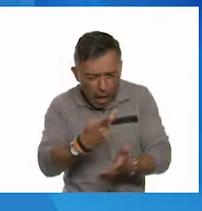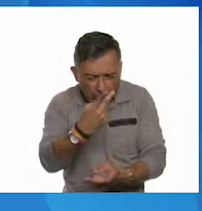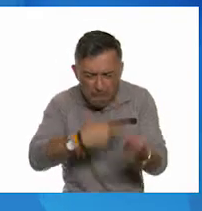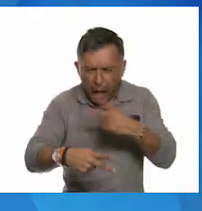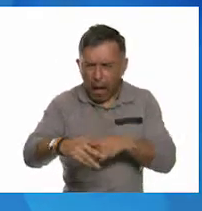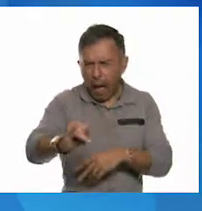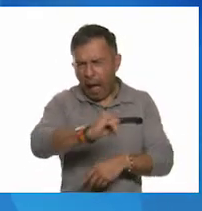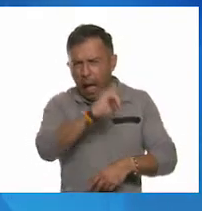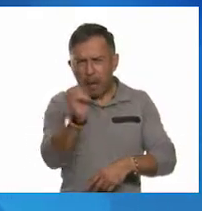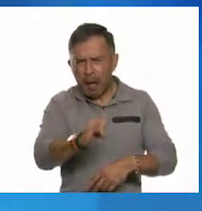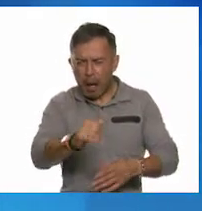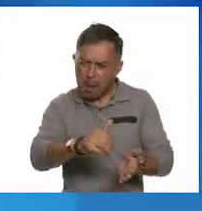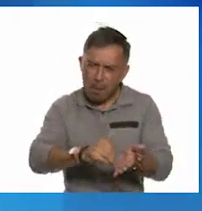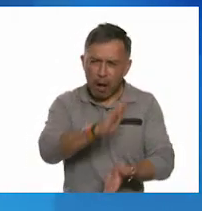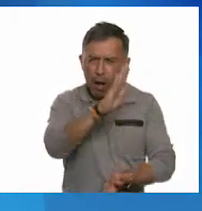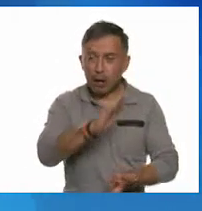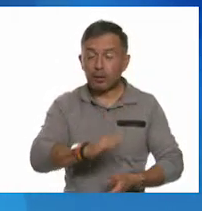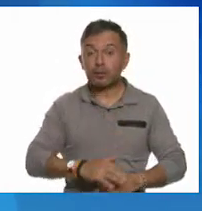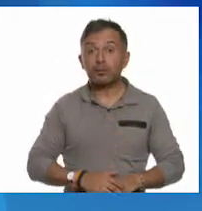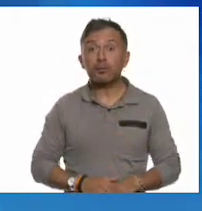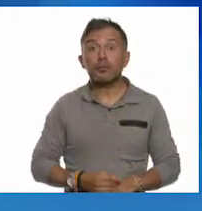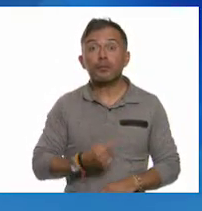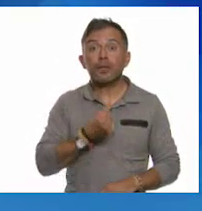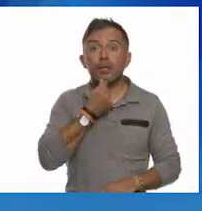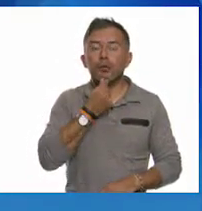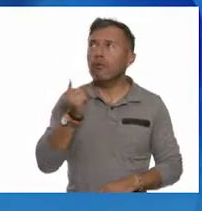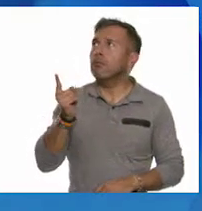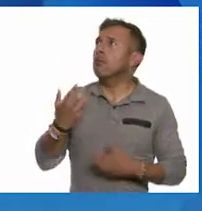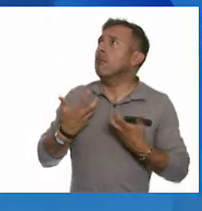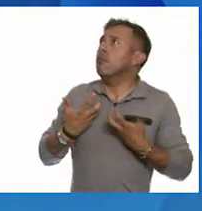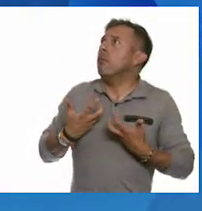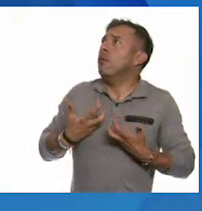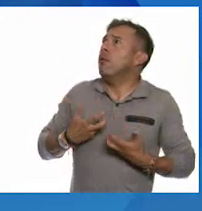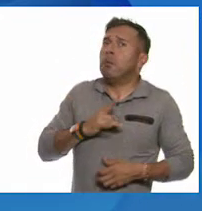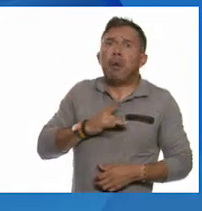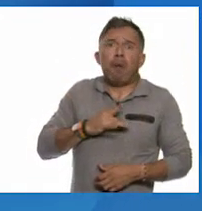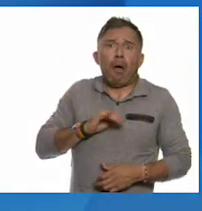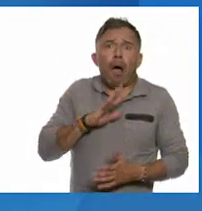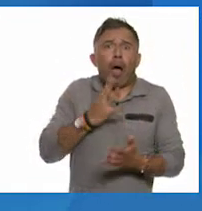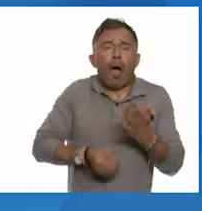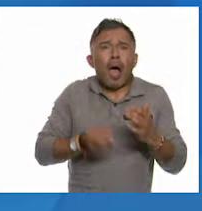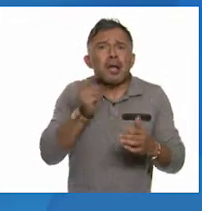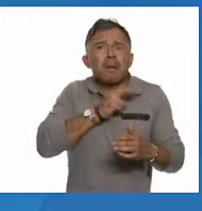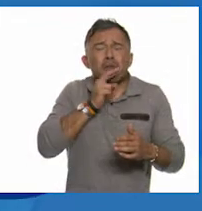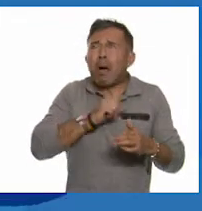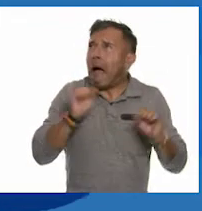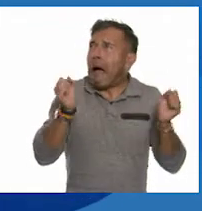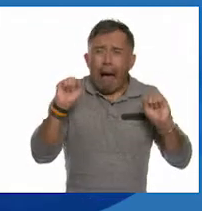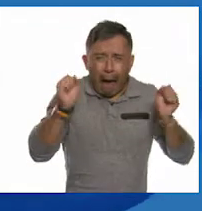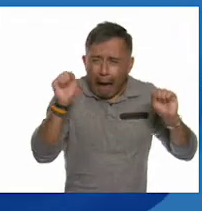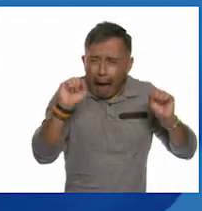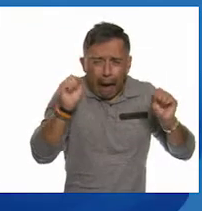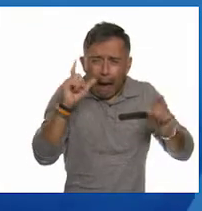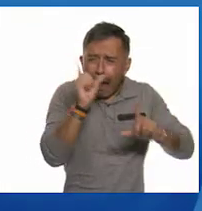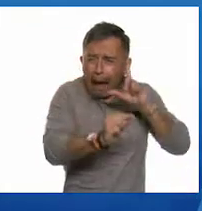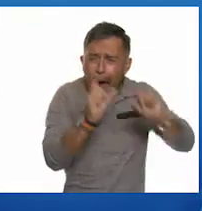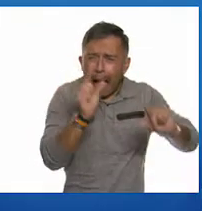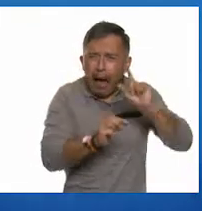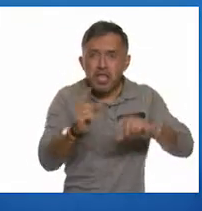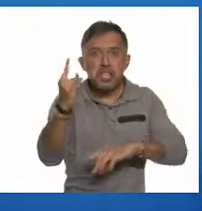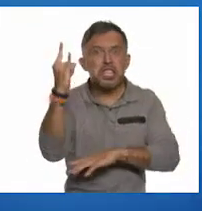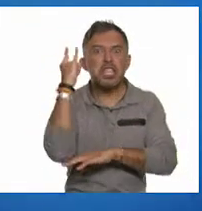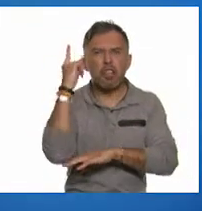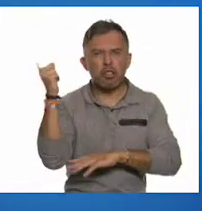volver. Los niños, asustados, huyeron lo más rápido que pudieron mientras oían gritar al gigante con voz